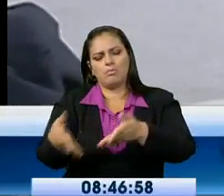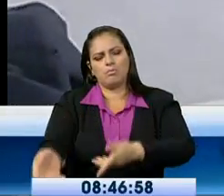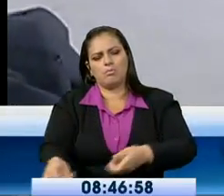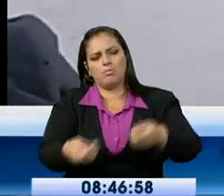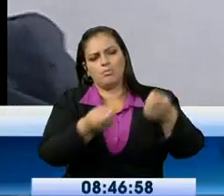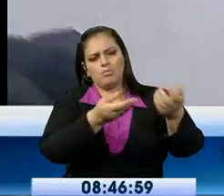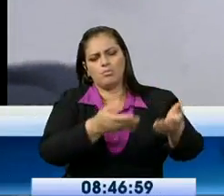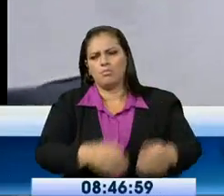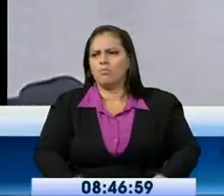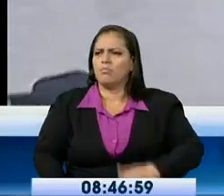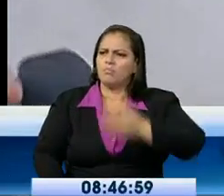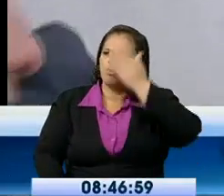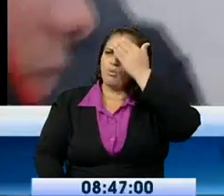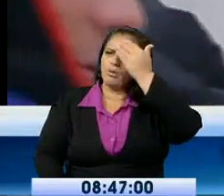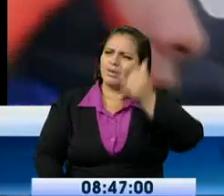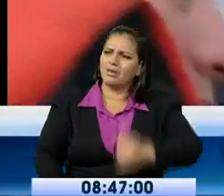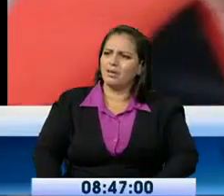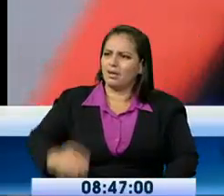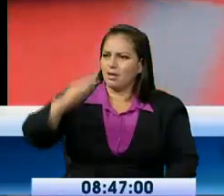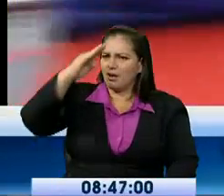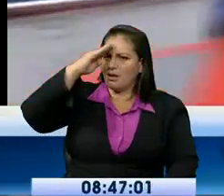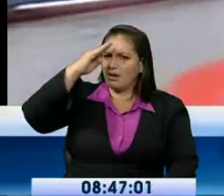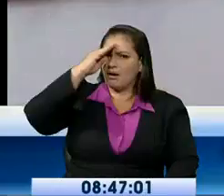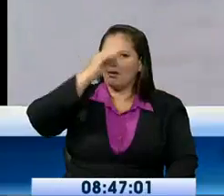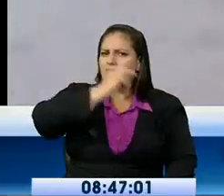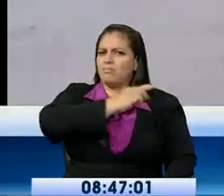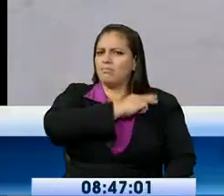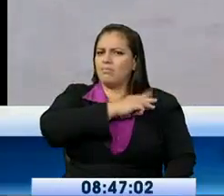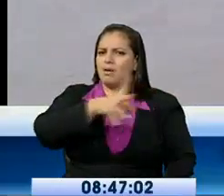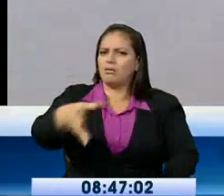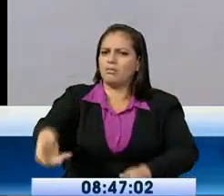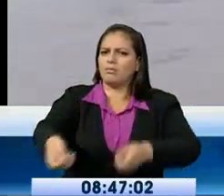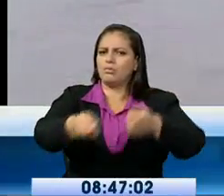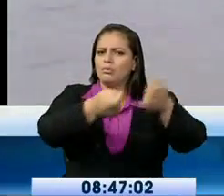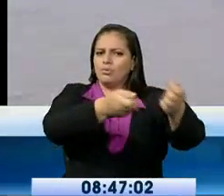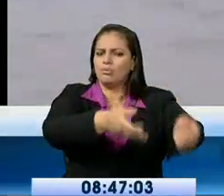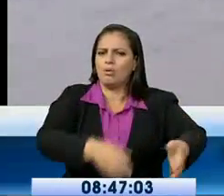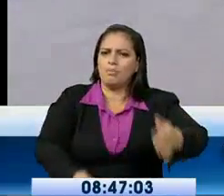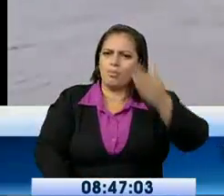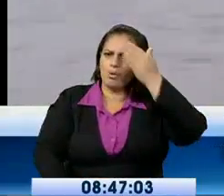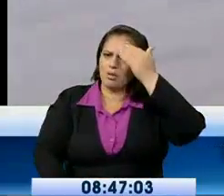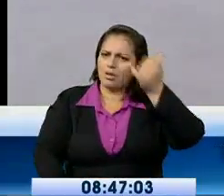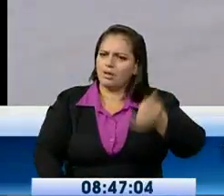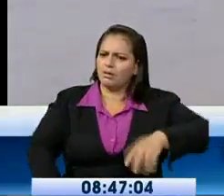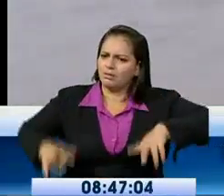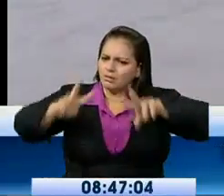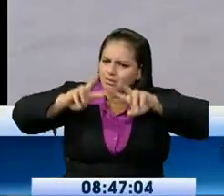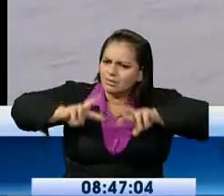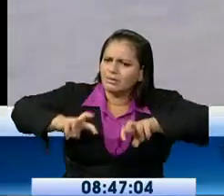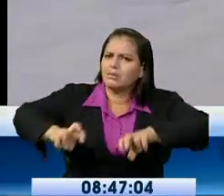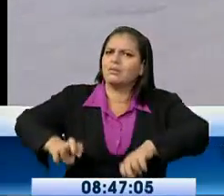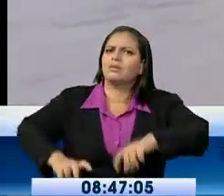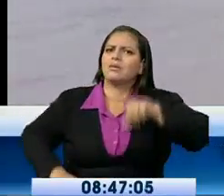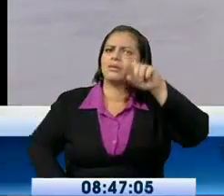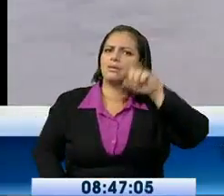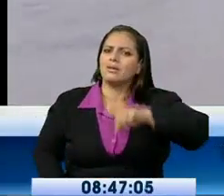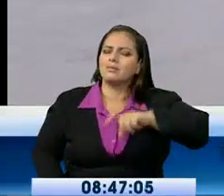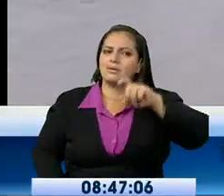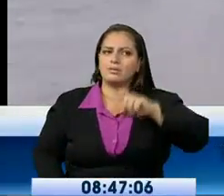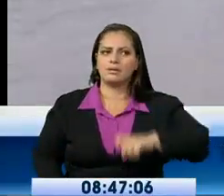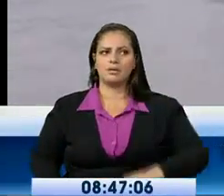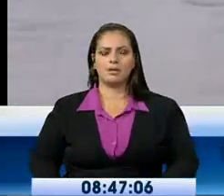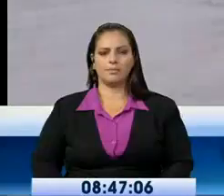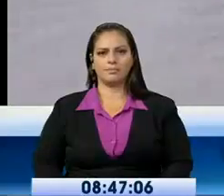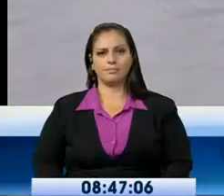con que una embarcación que se le va a hacer un peritaje haya sido entregado al propio dueño, porque desde el miércoles en